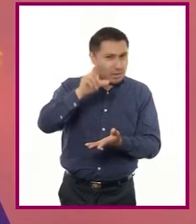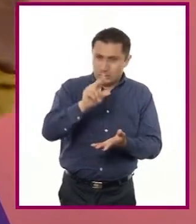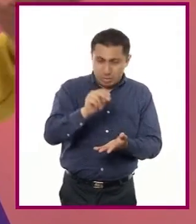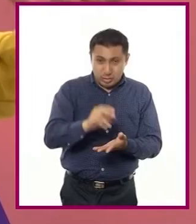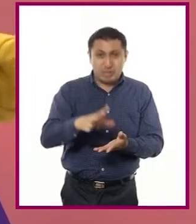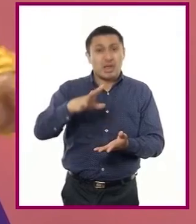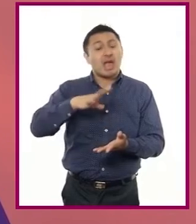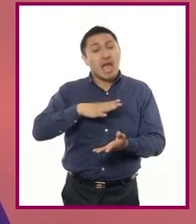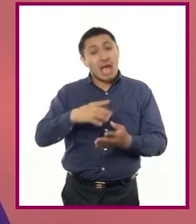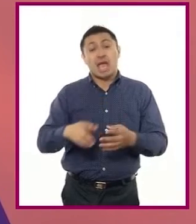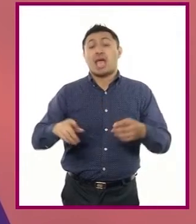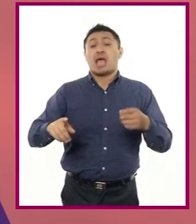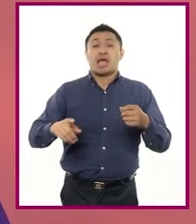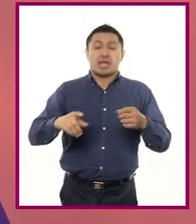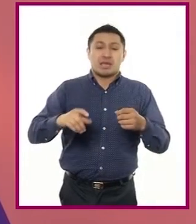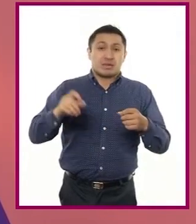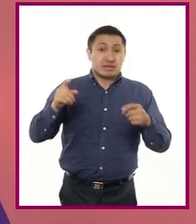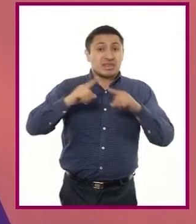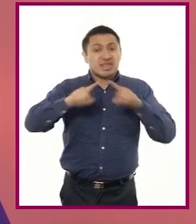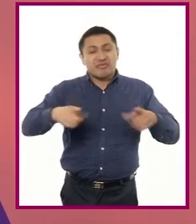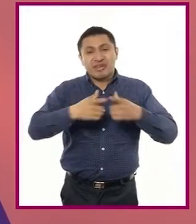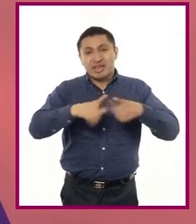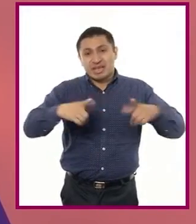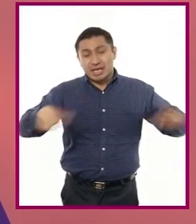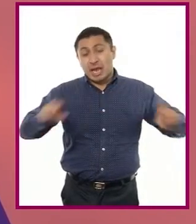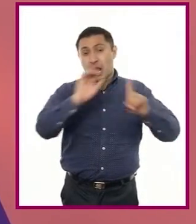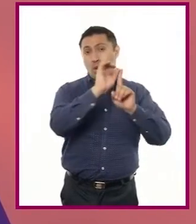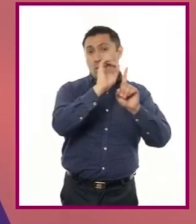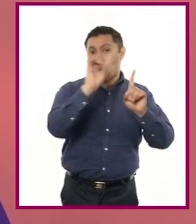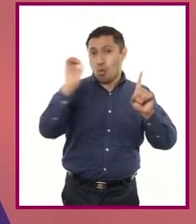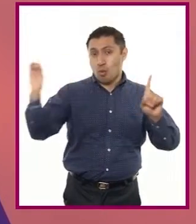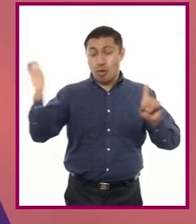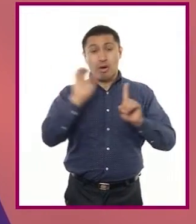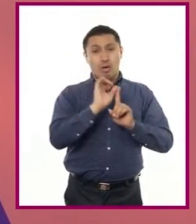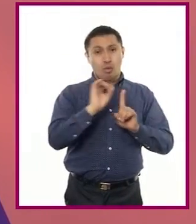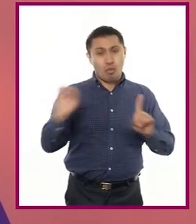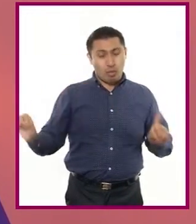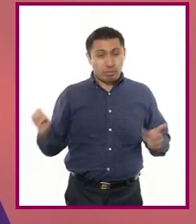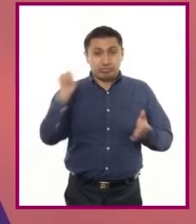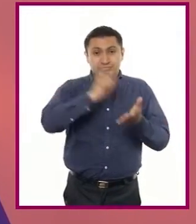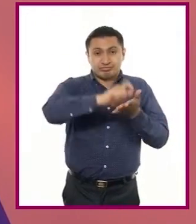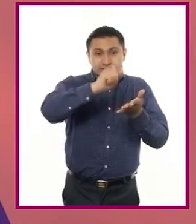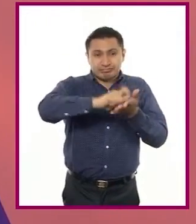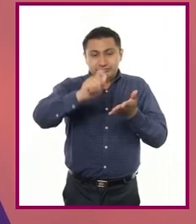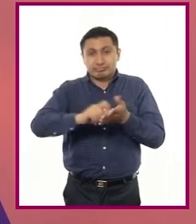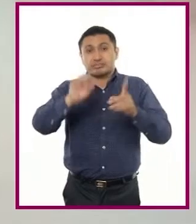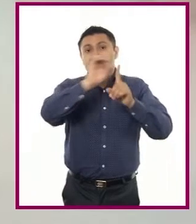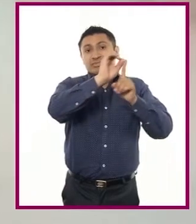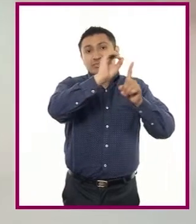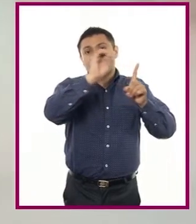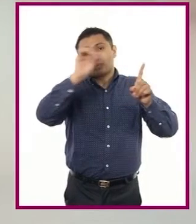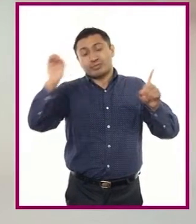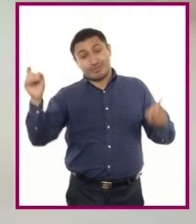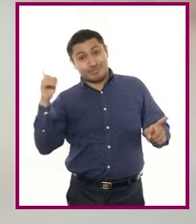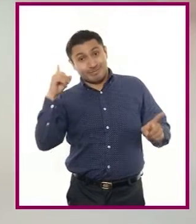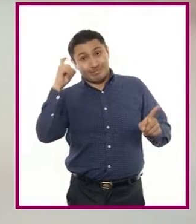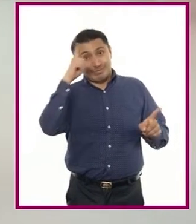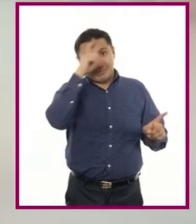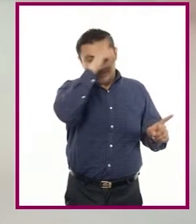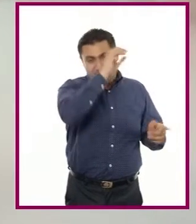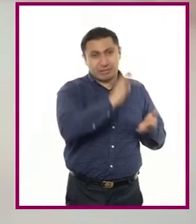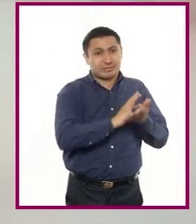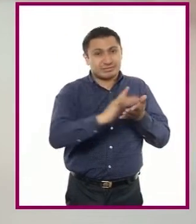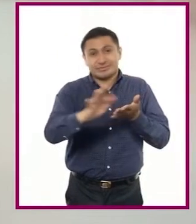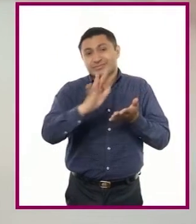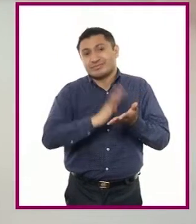en la estructura de las frases u oraciones. El orden en el que están colocadas dificulta la